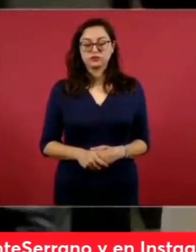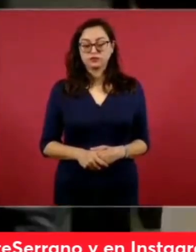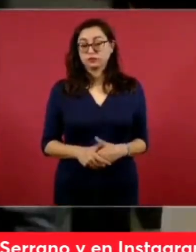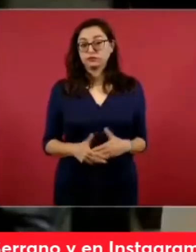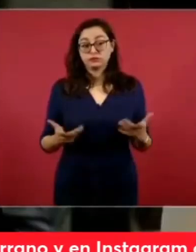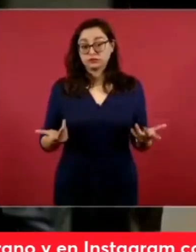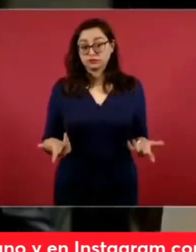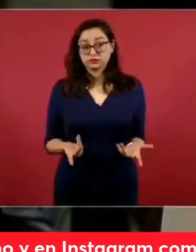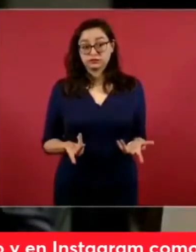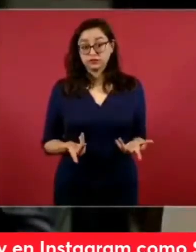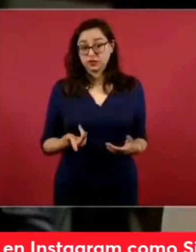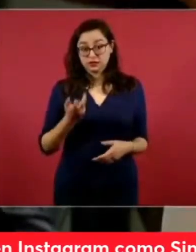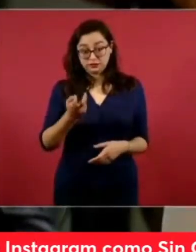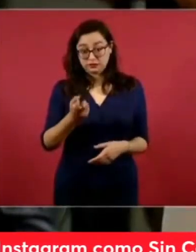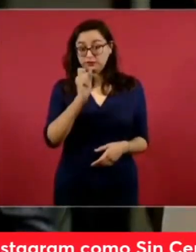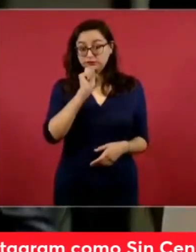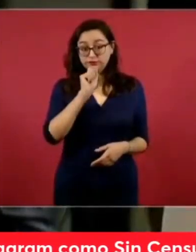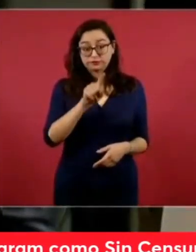una portada